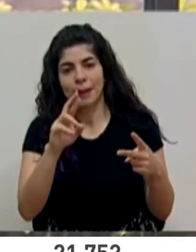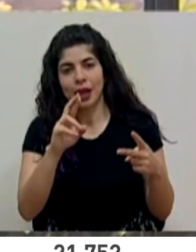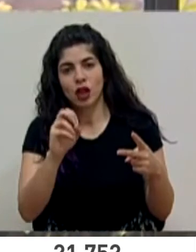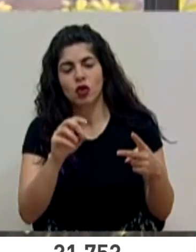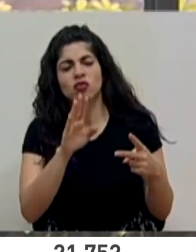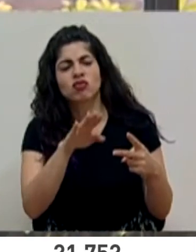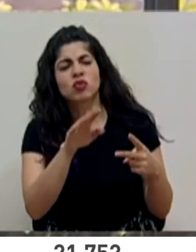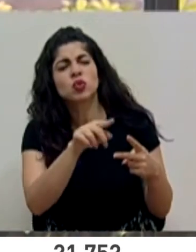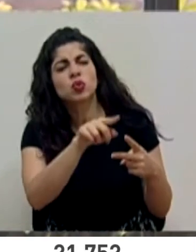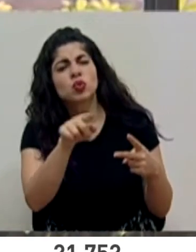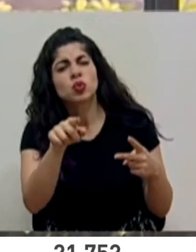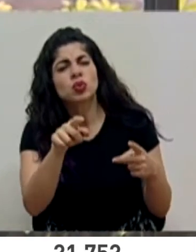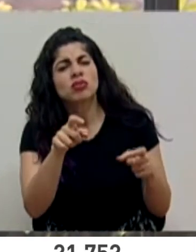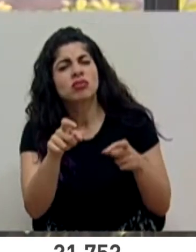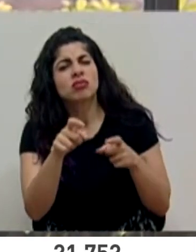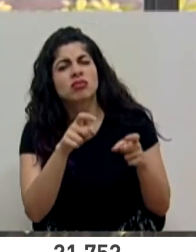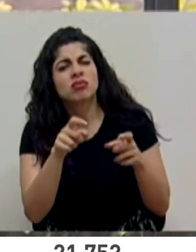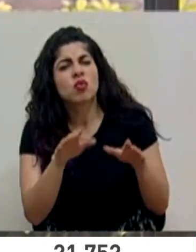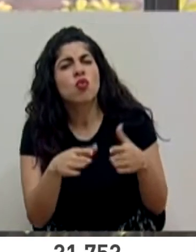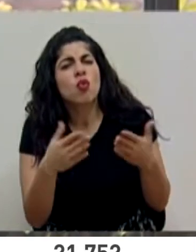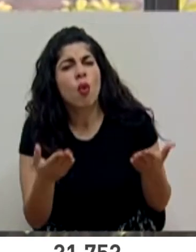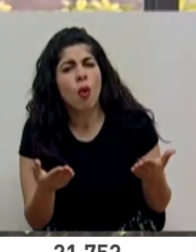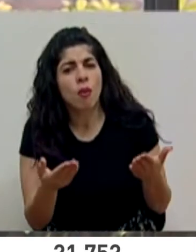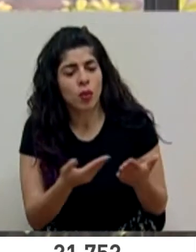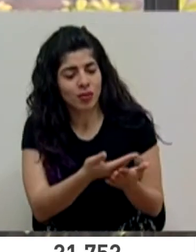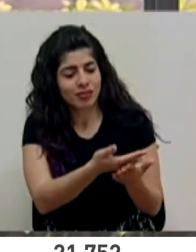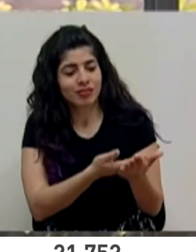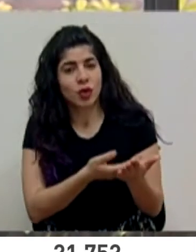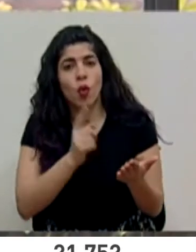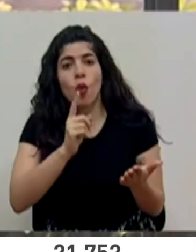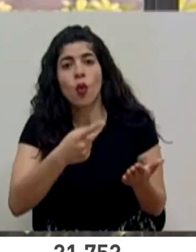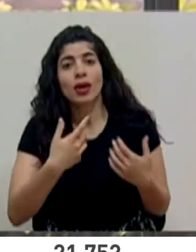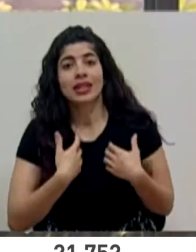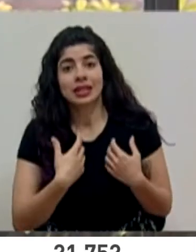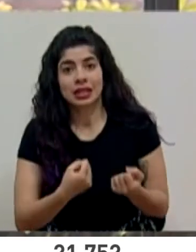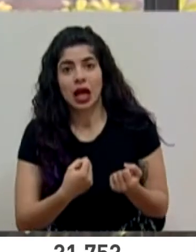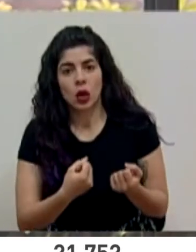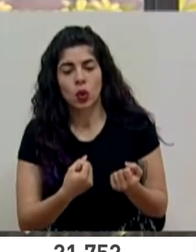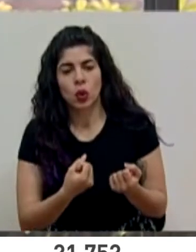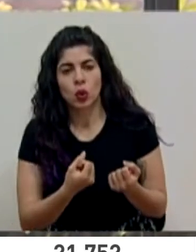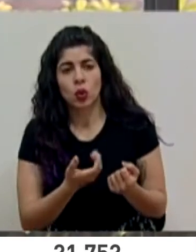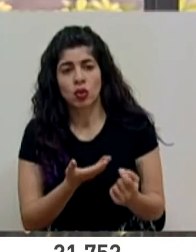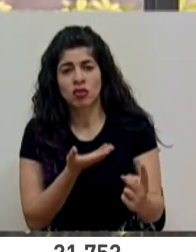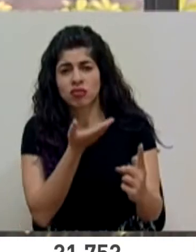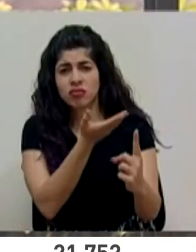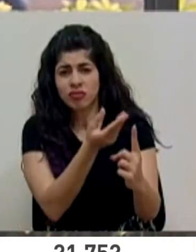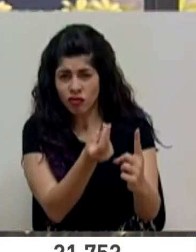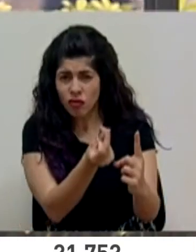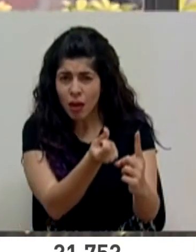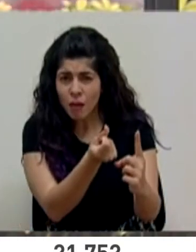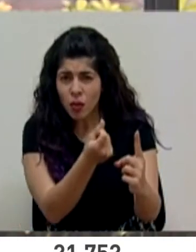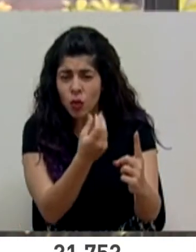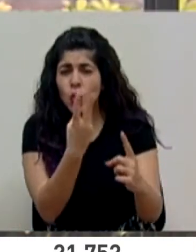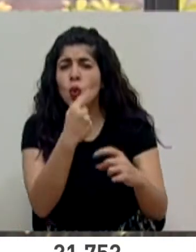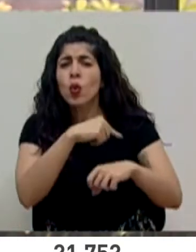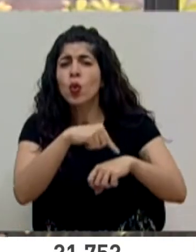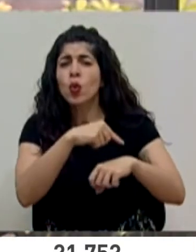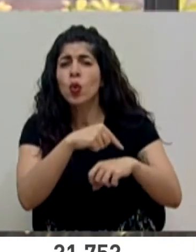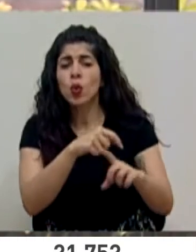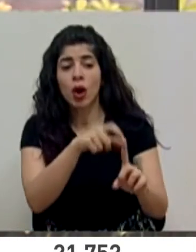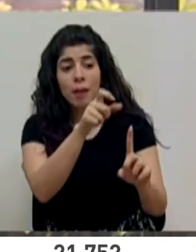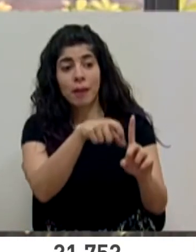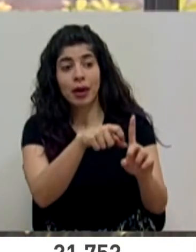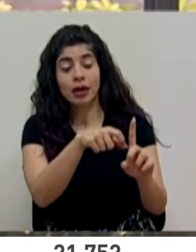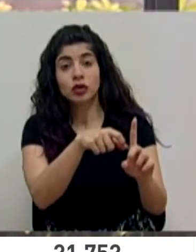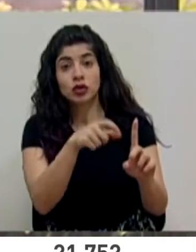están manejando ustedes las órdenes sanitarias? ¿Con cuánta prontitud le está llegando a